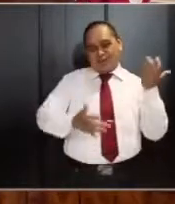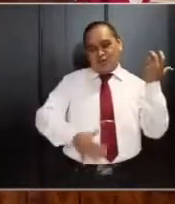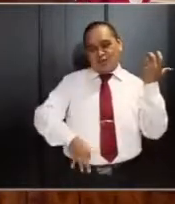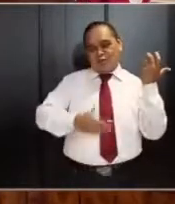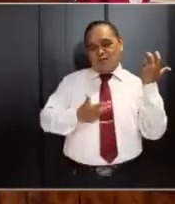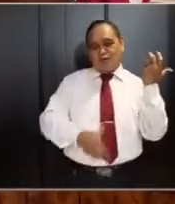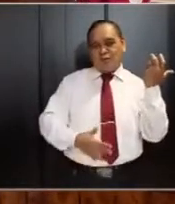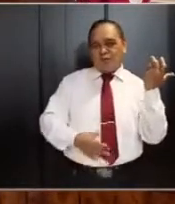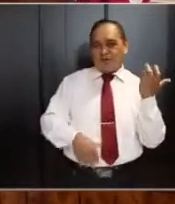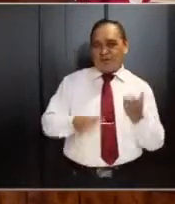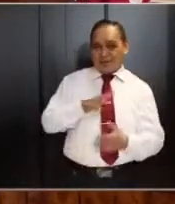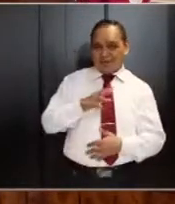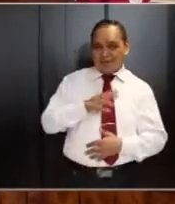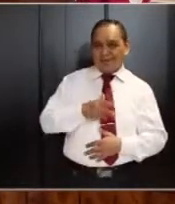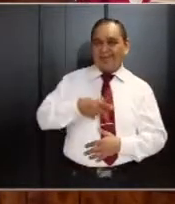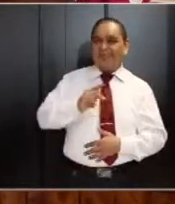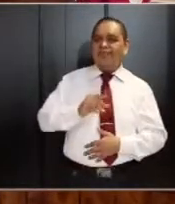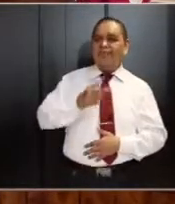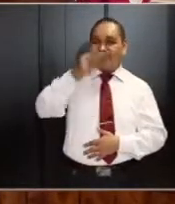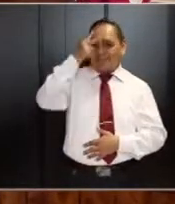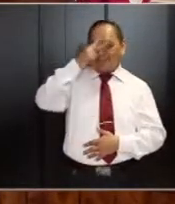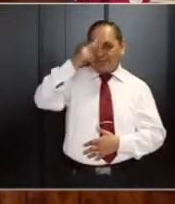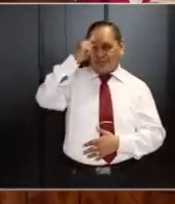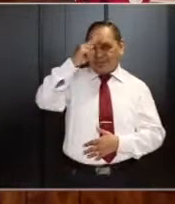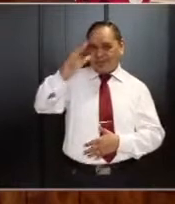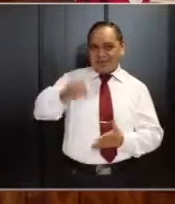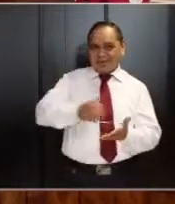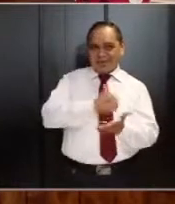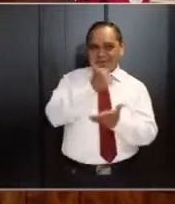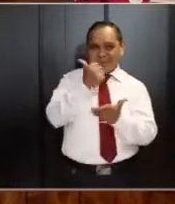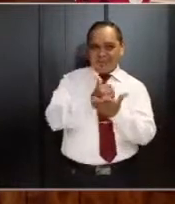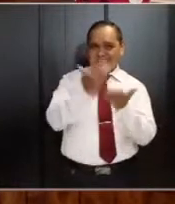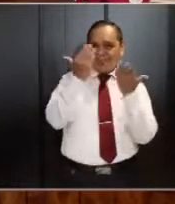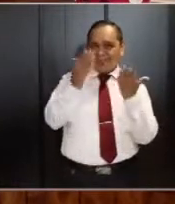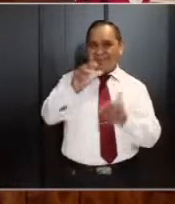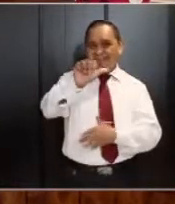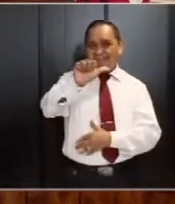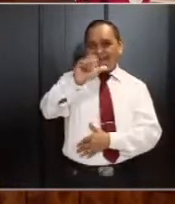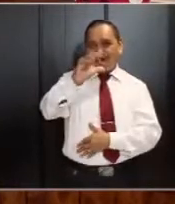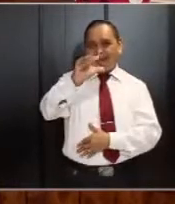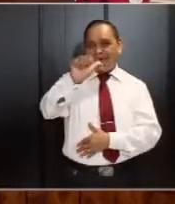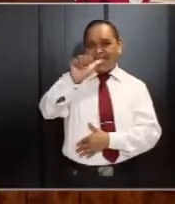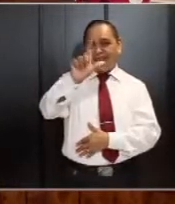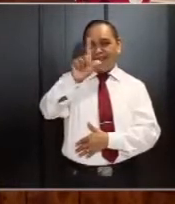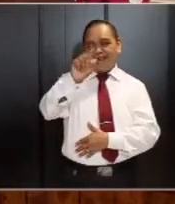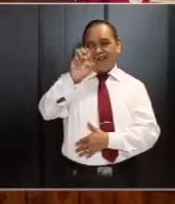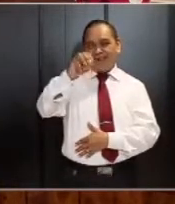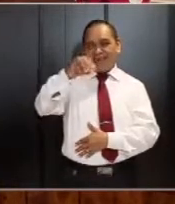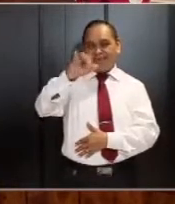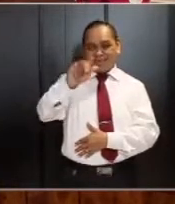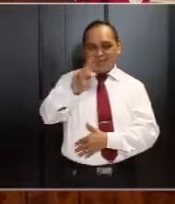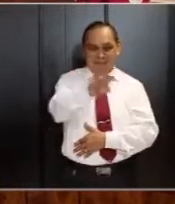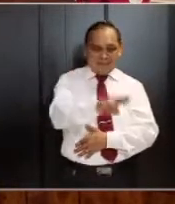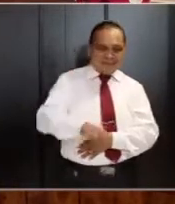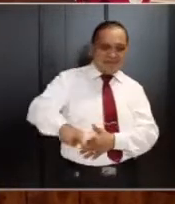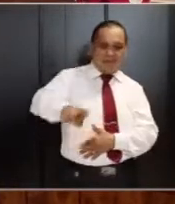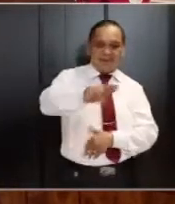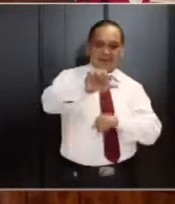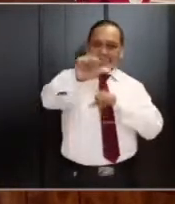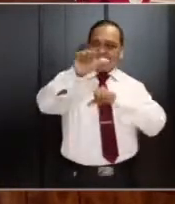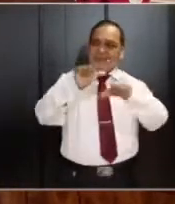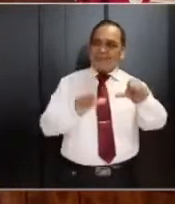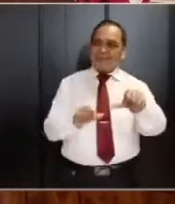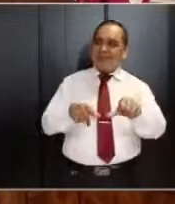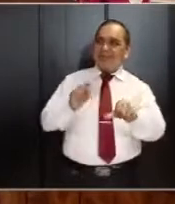¿no? Entonces se va a un casting a la Ciudad de México para la academia. Ya pasó la etapa regional y quiere